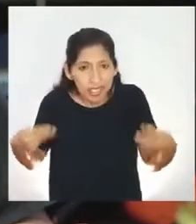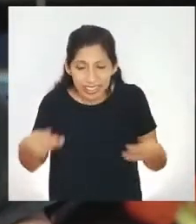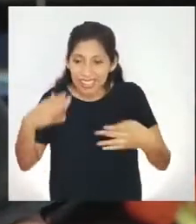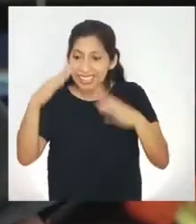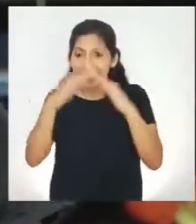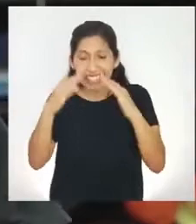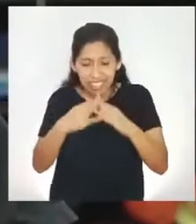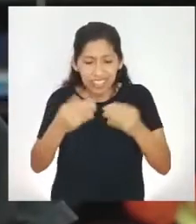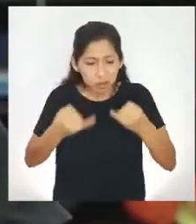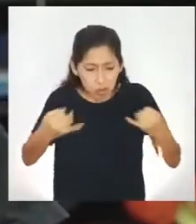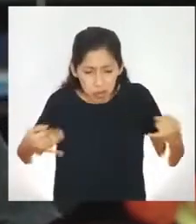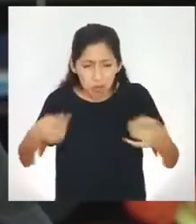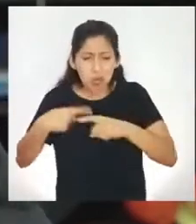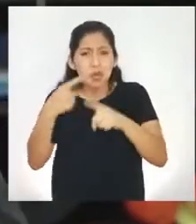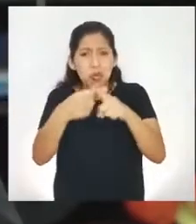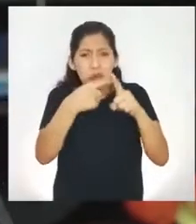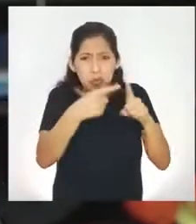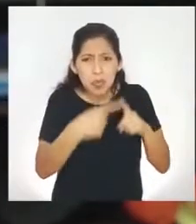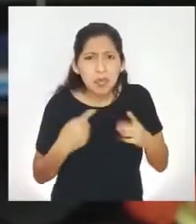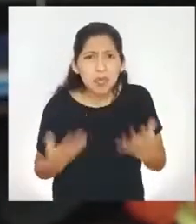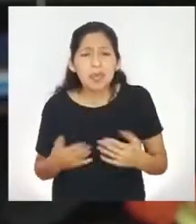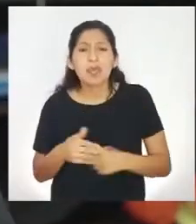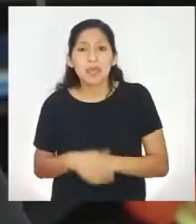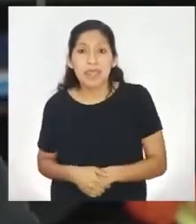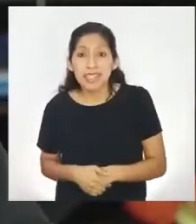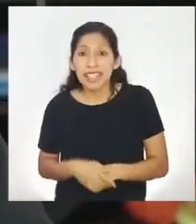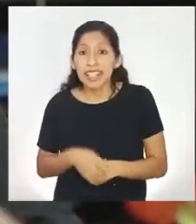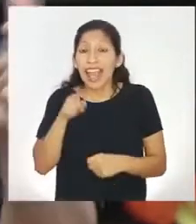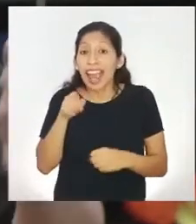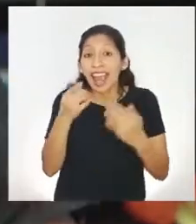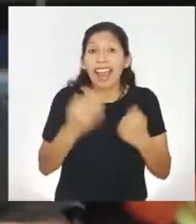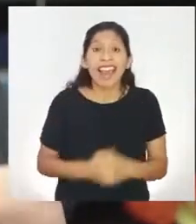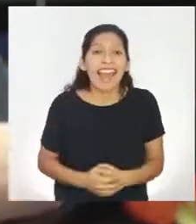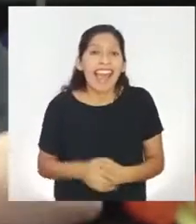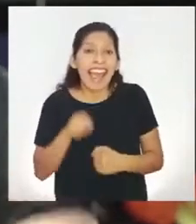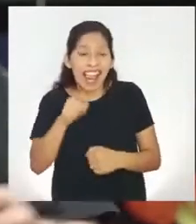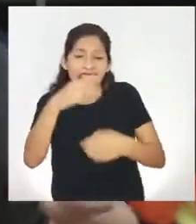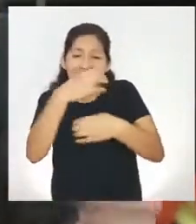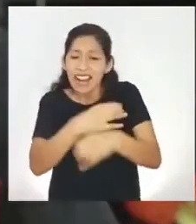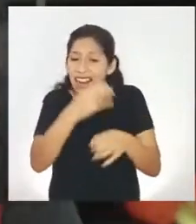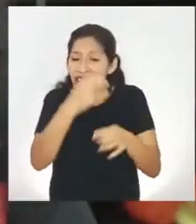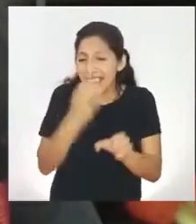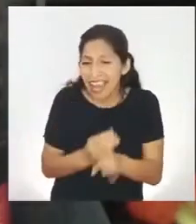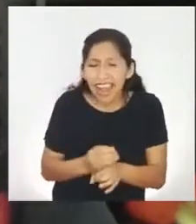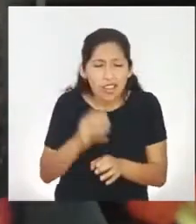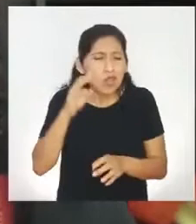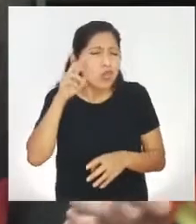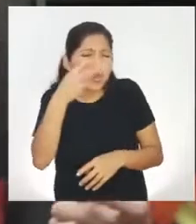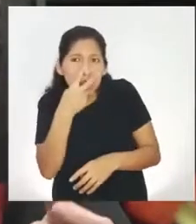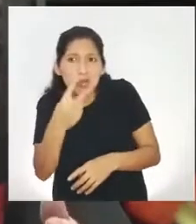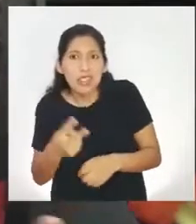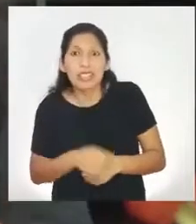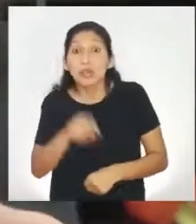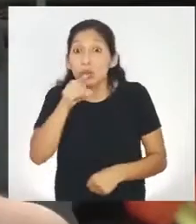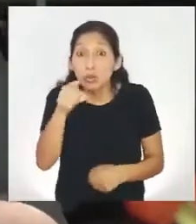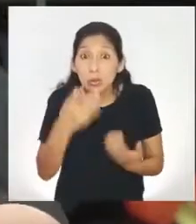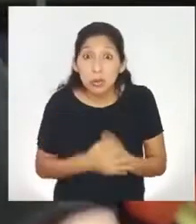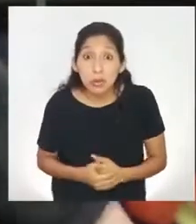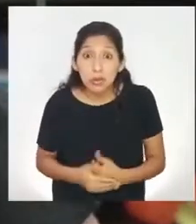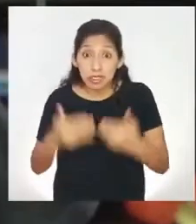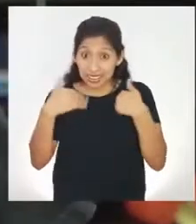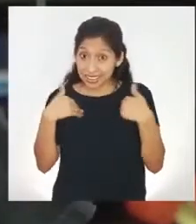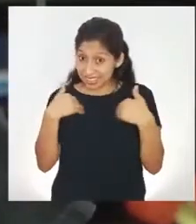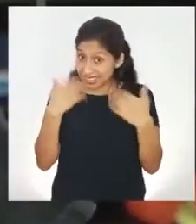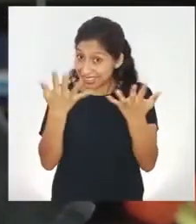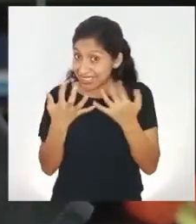hay en casa. Y así, ando música creando, ando música creando. ¿Y tú?